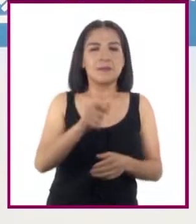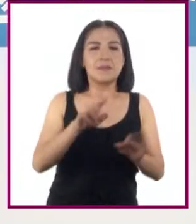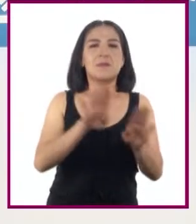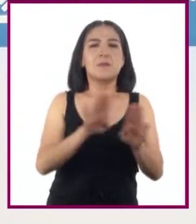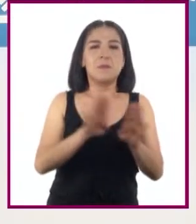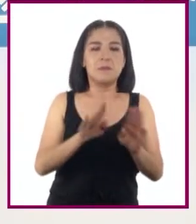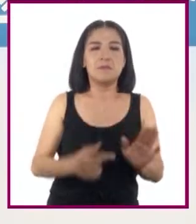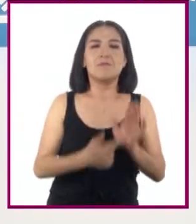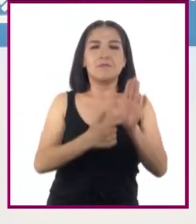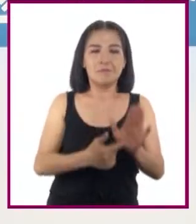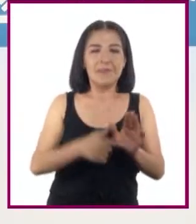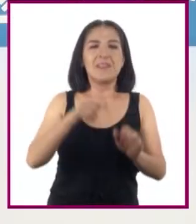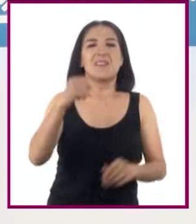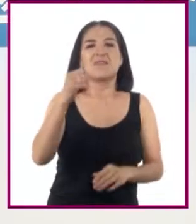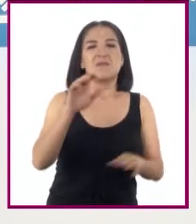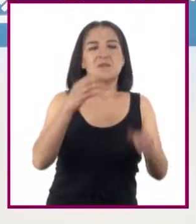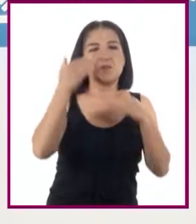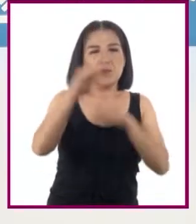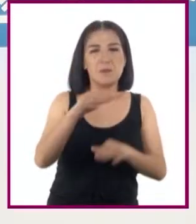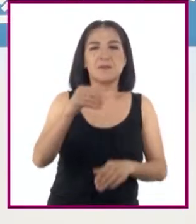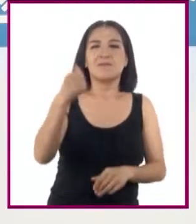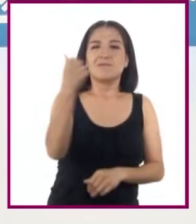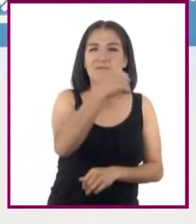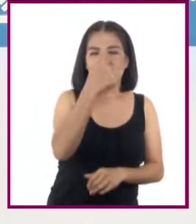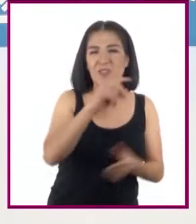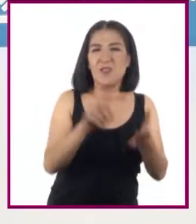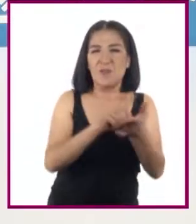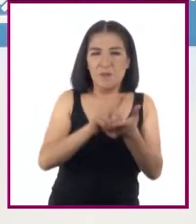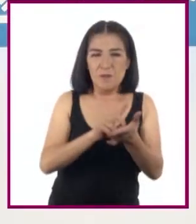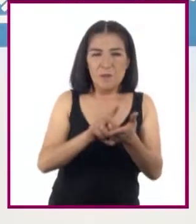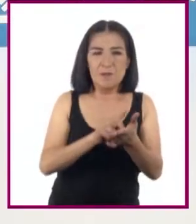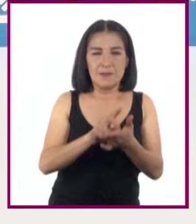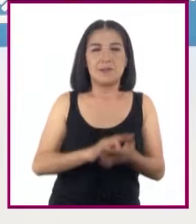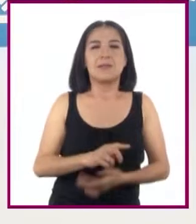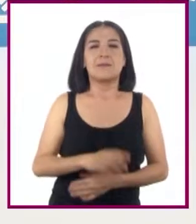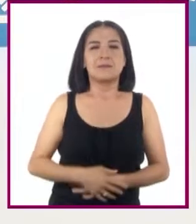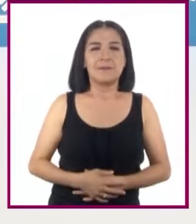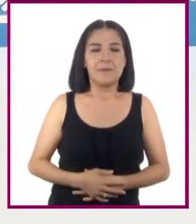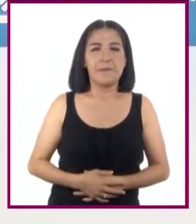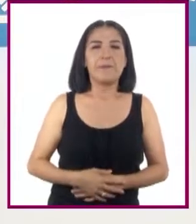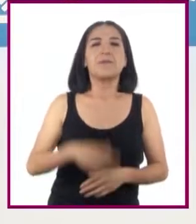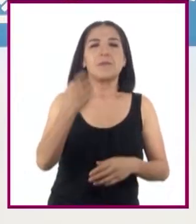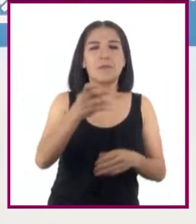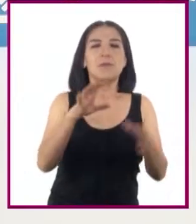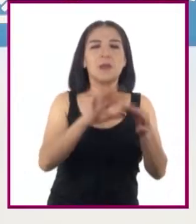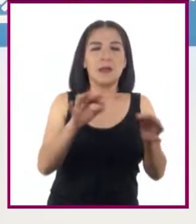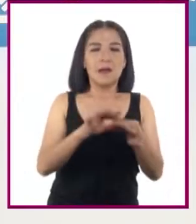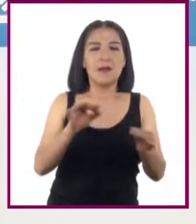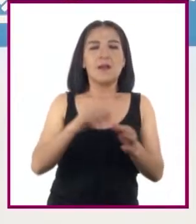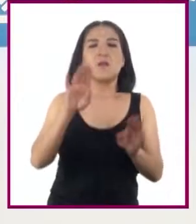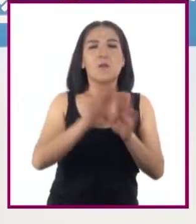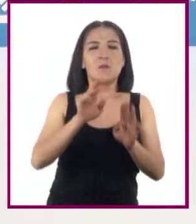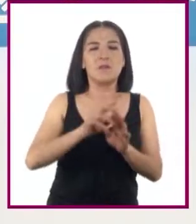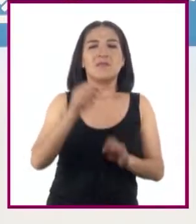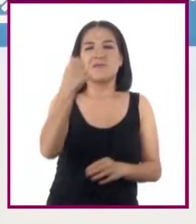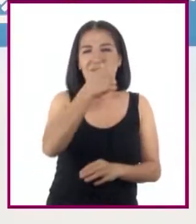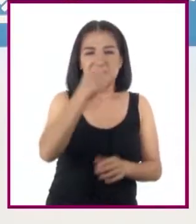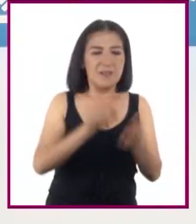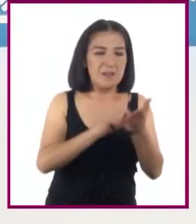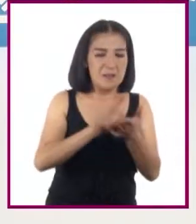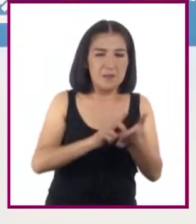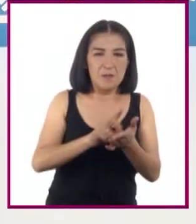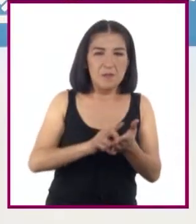el tema de las adicciones y el cuidado de la integridad. Para ello hablaremos sobre las adicciones, algunos factores